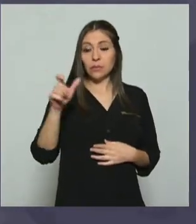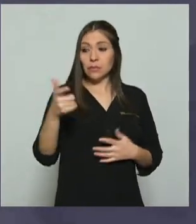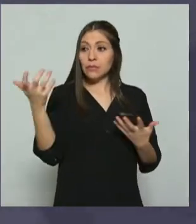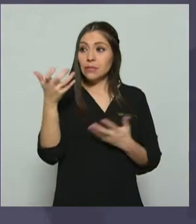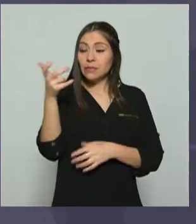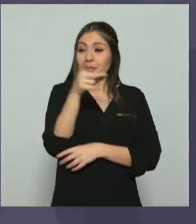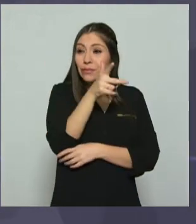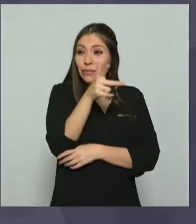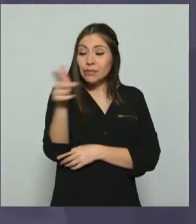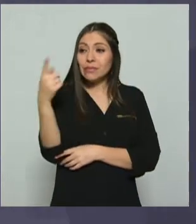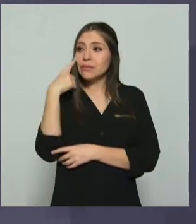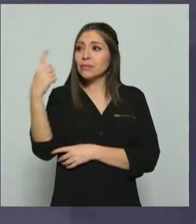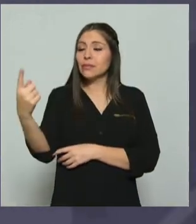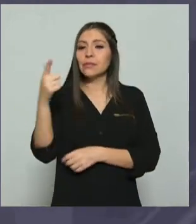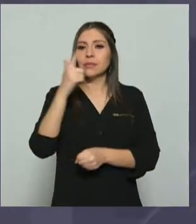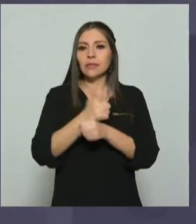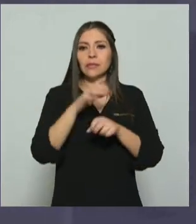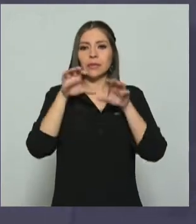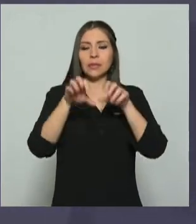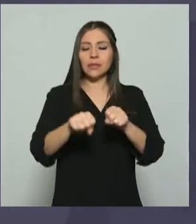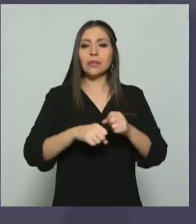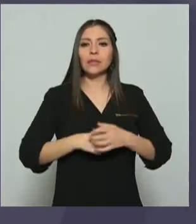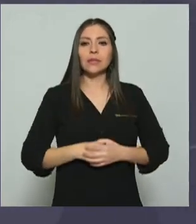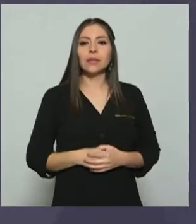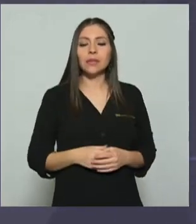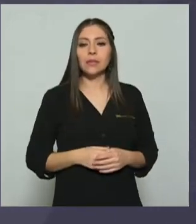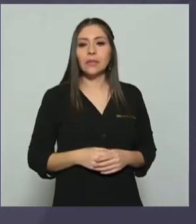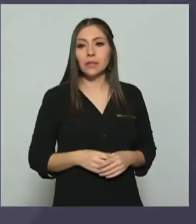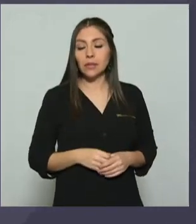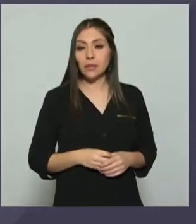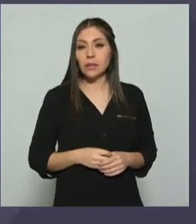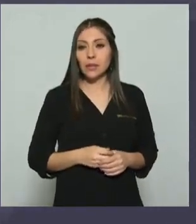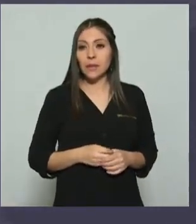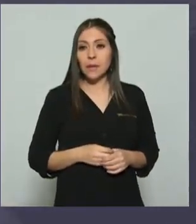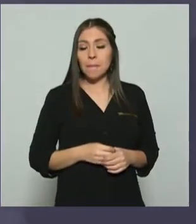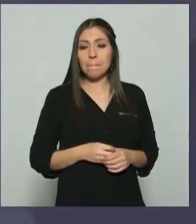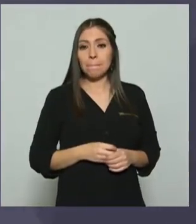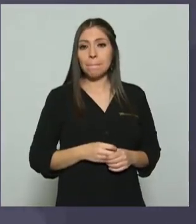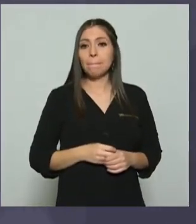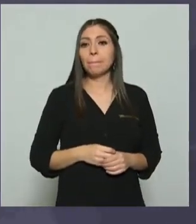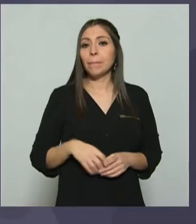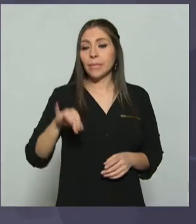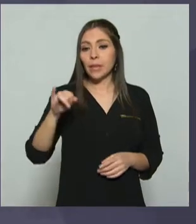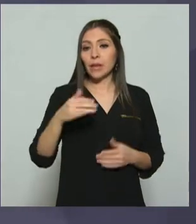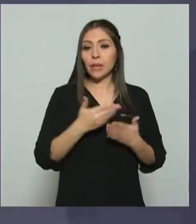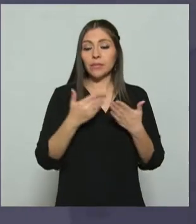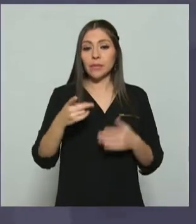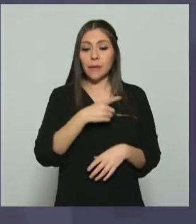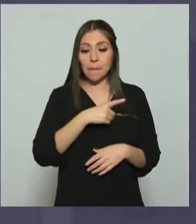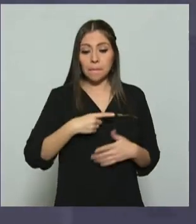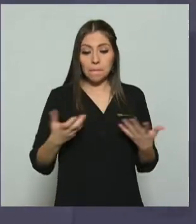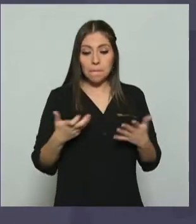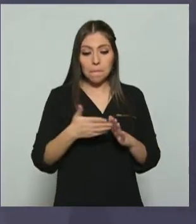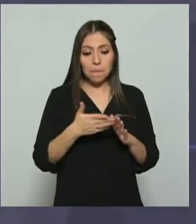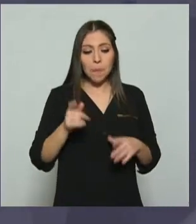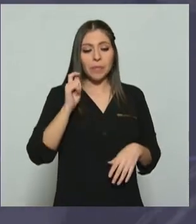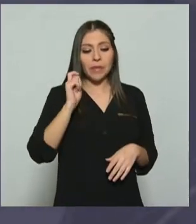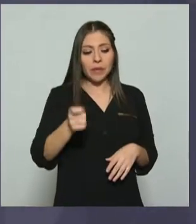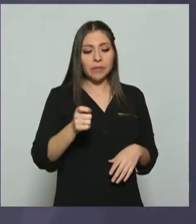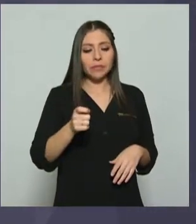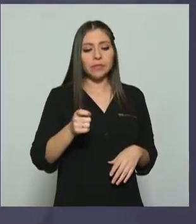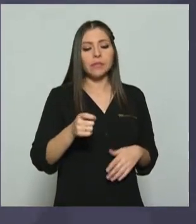delito. Por supuesto. Sin embargo, el procedimiento legal que se debe seguir en este caso es